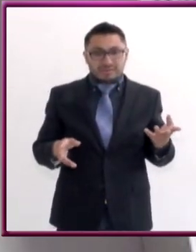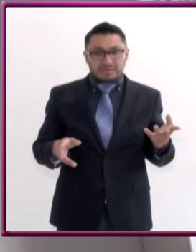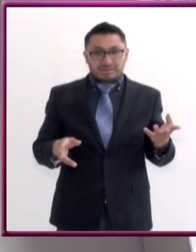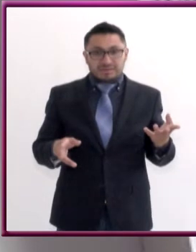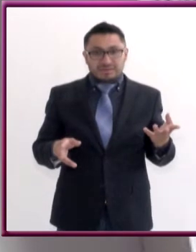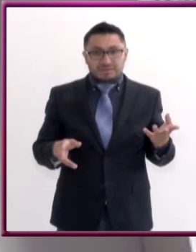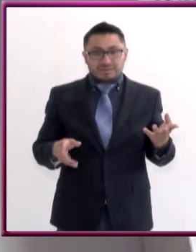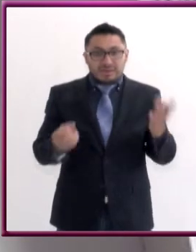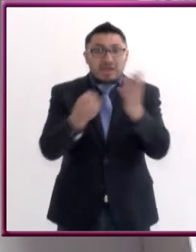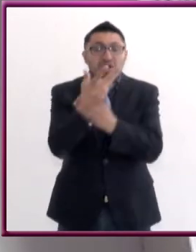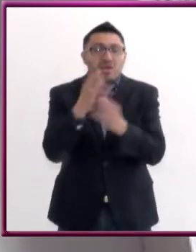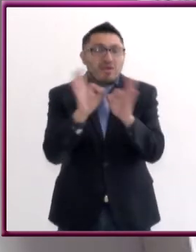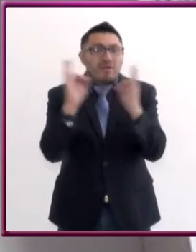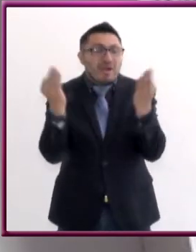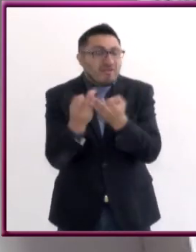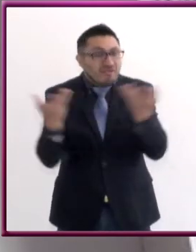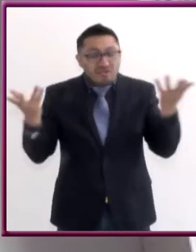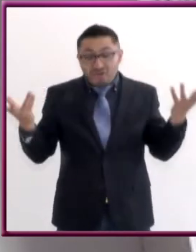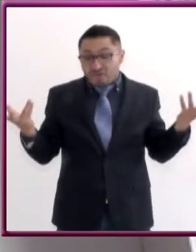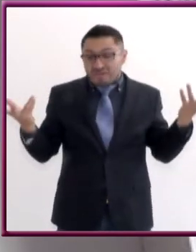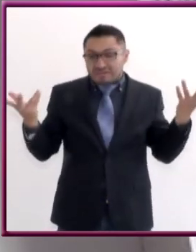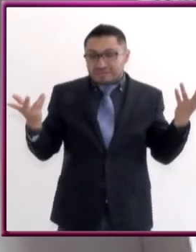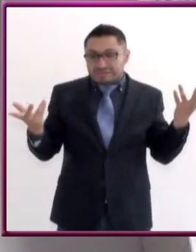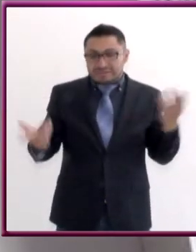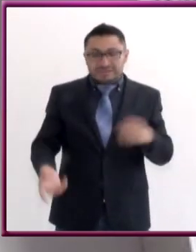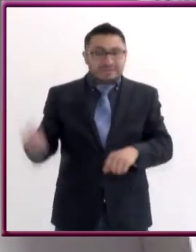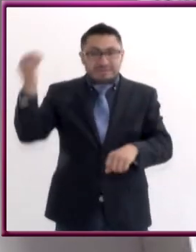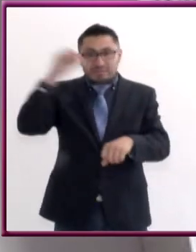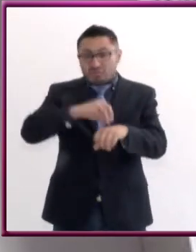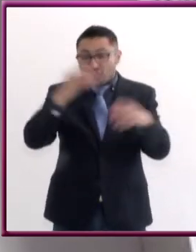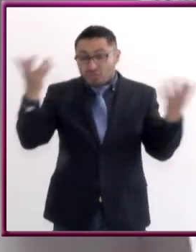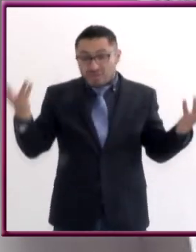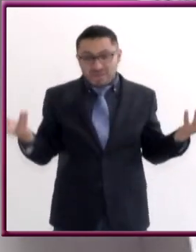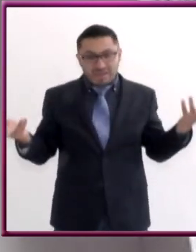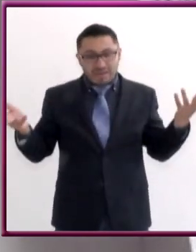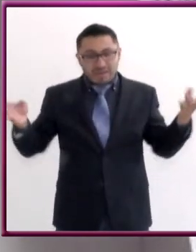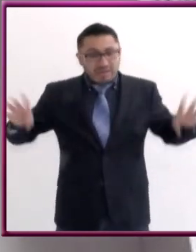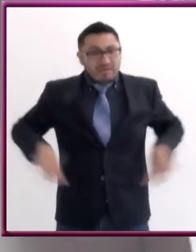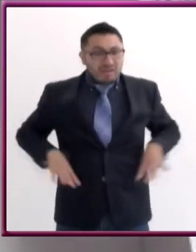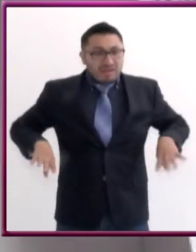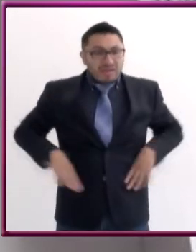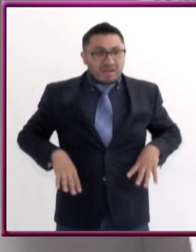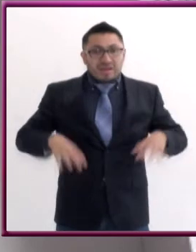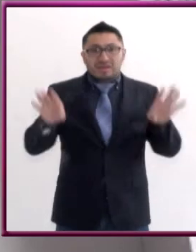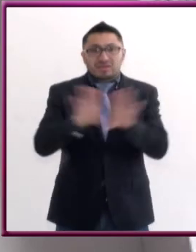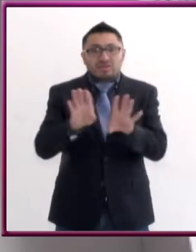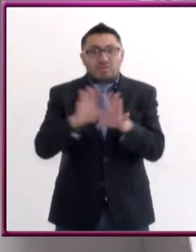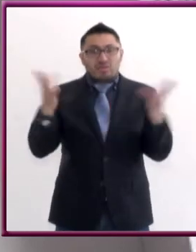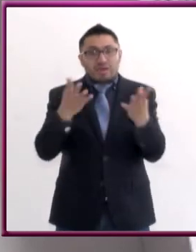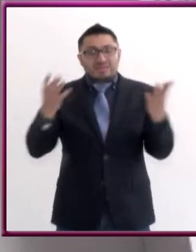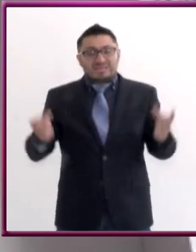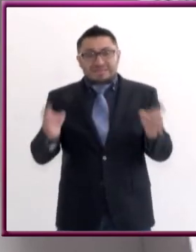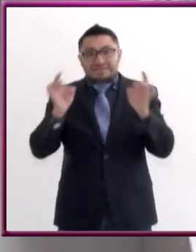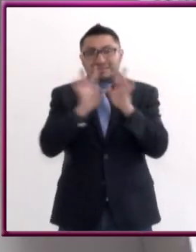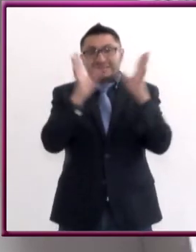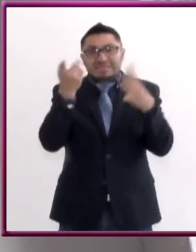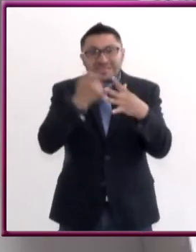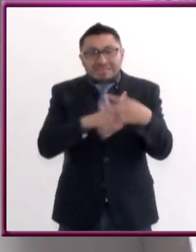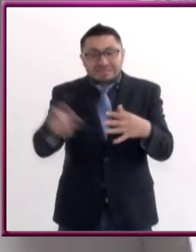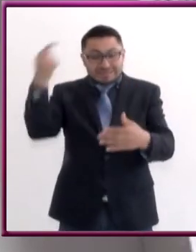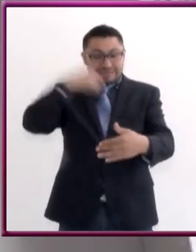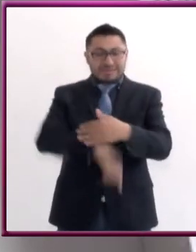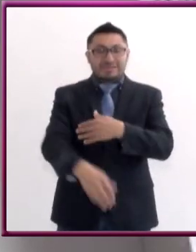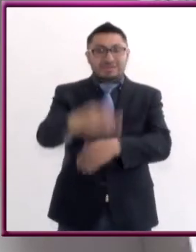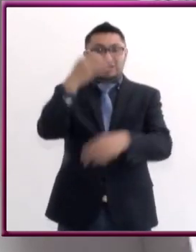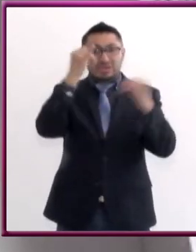pautas de conducta, ¿no? Ha provocado que surjan en las personas,